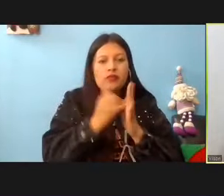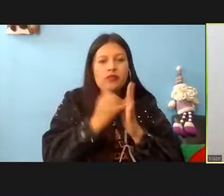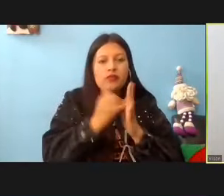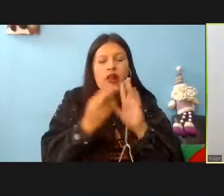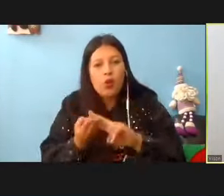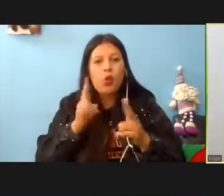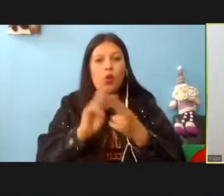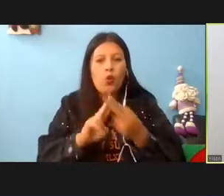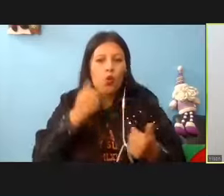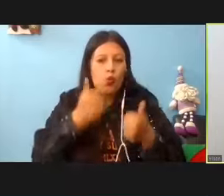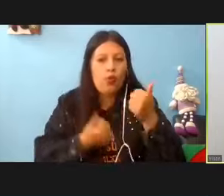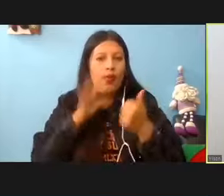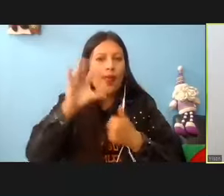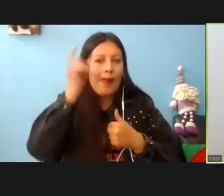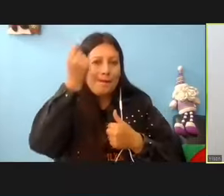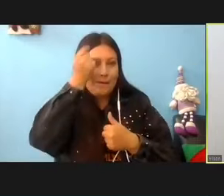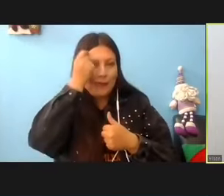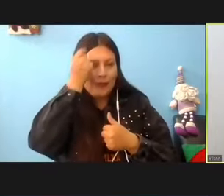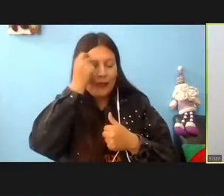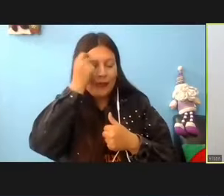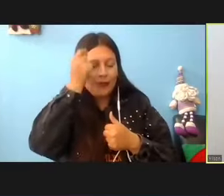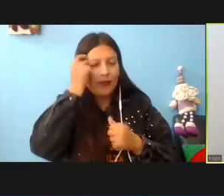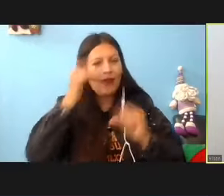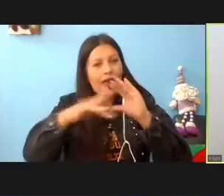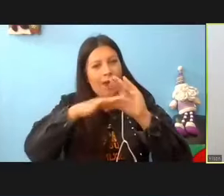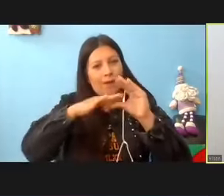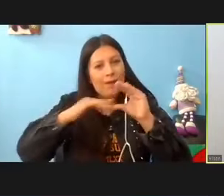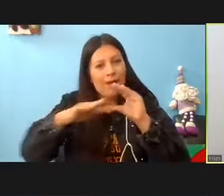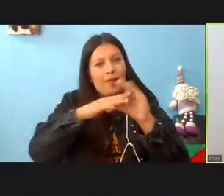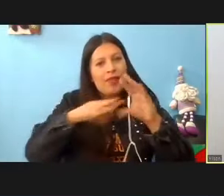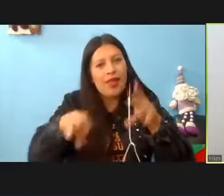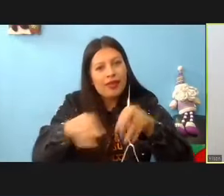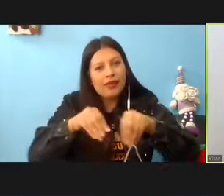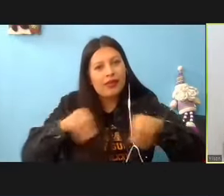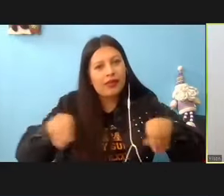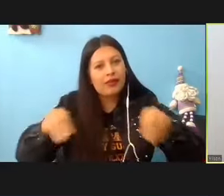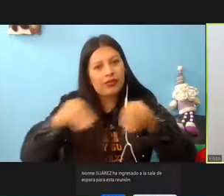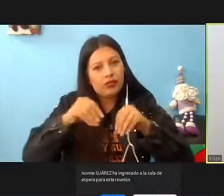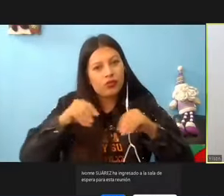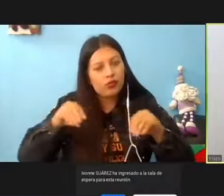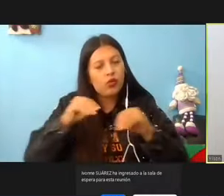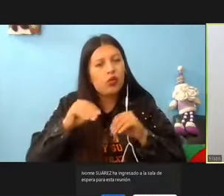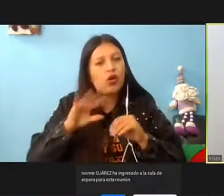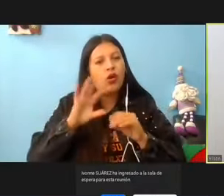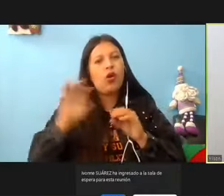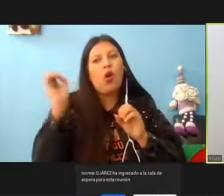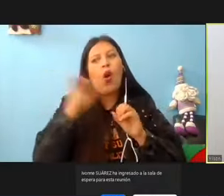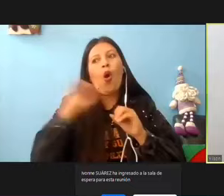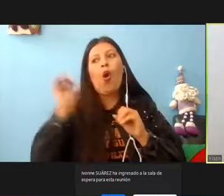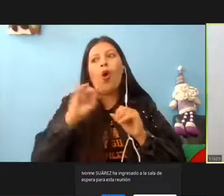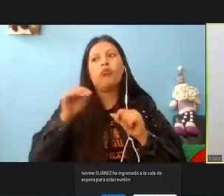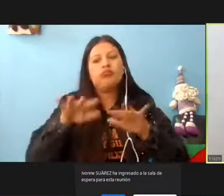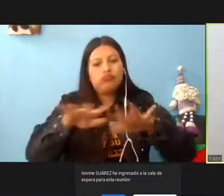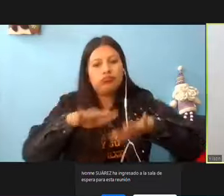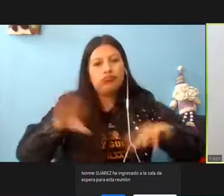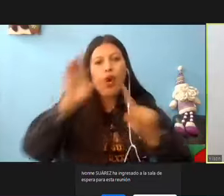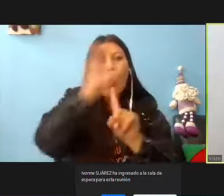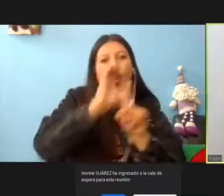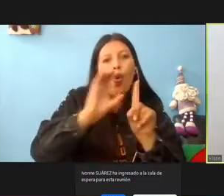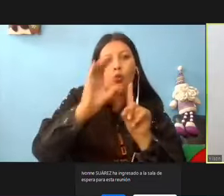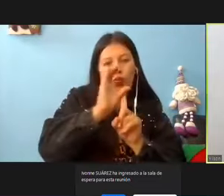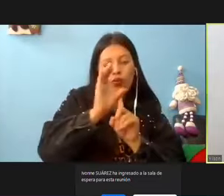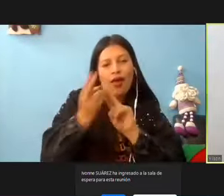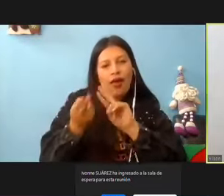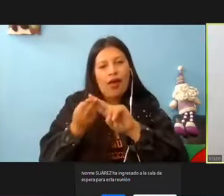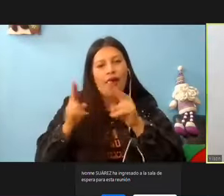relacionadas con esta memoria ambiental, territorial y o biocultural, relacionadas con el tema